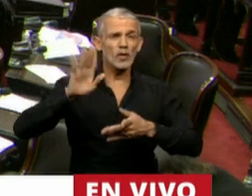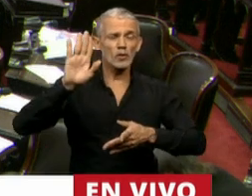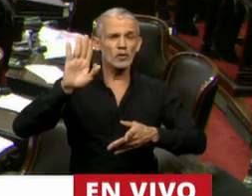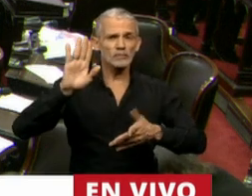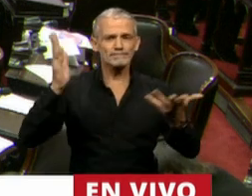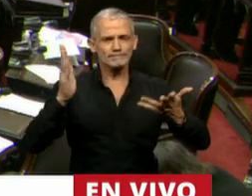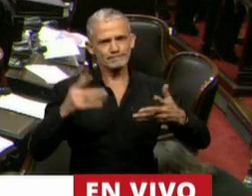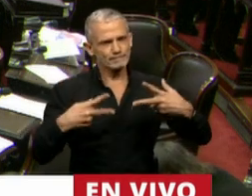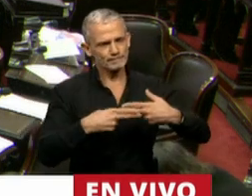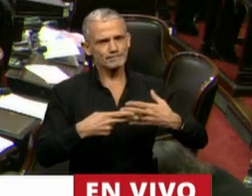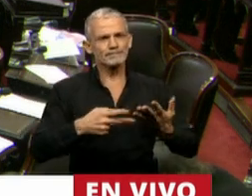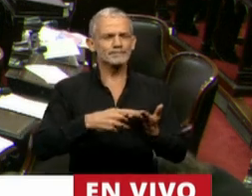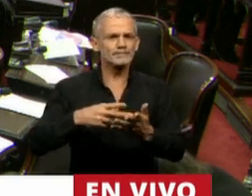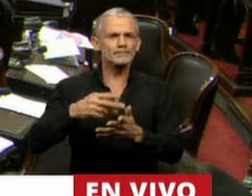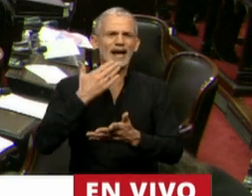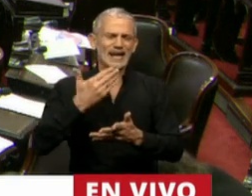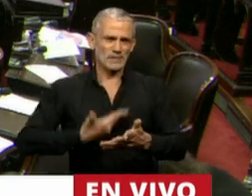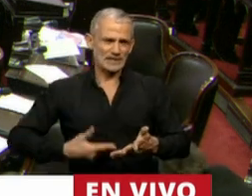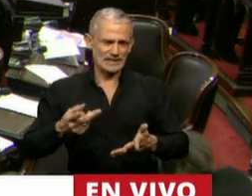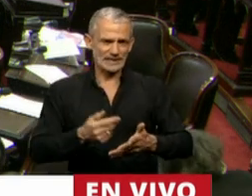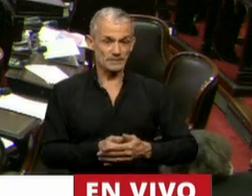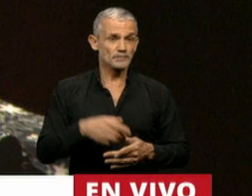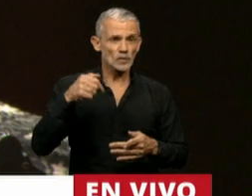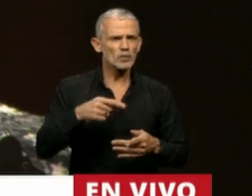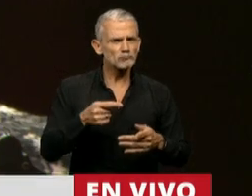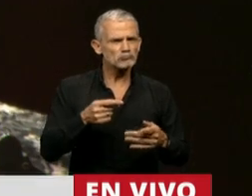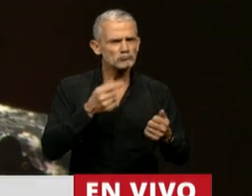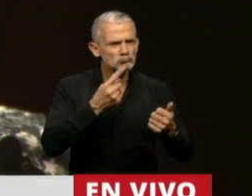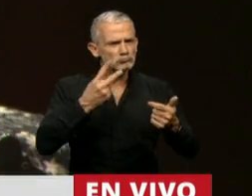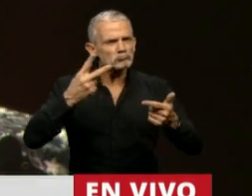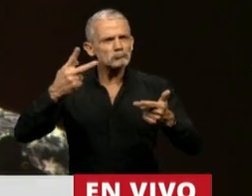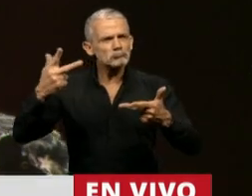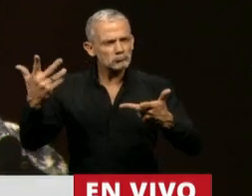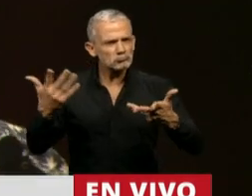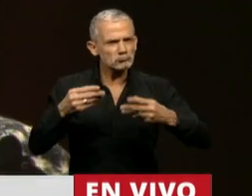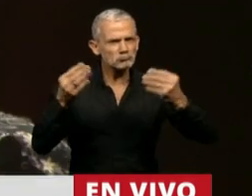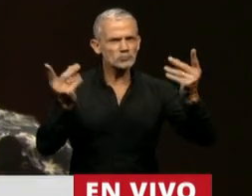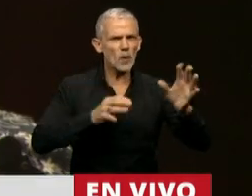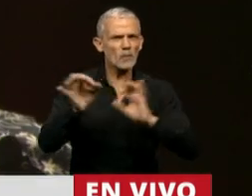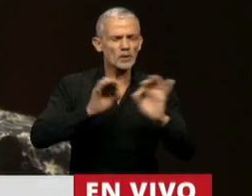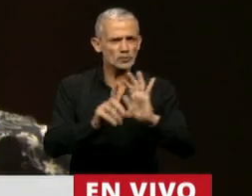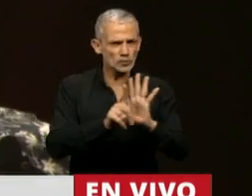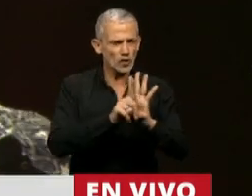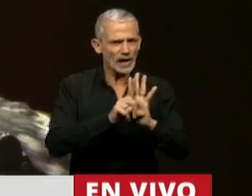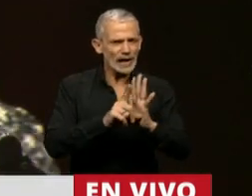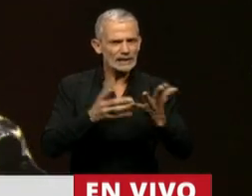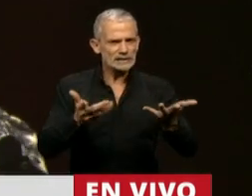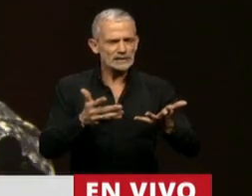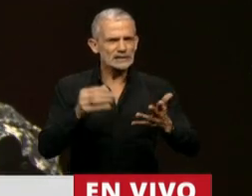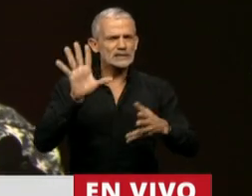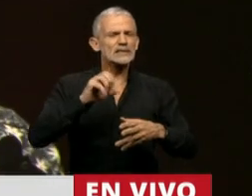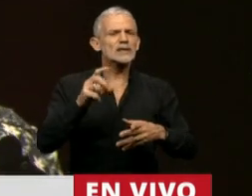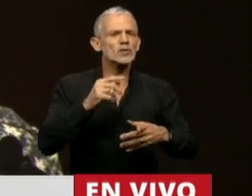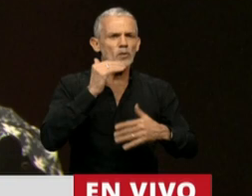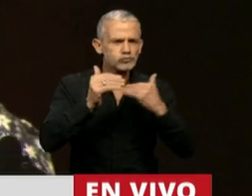Gracias presidente hoy se habló varias veces en en diferentes proyectos de ley se trajo la